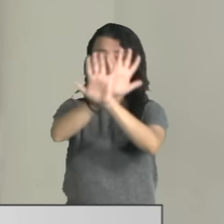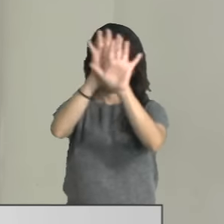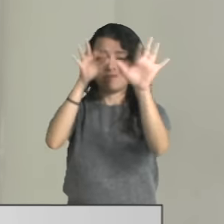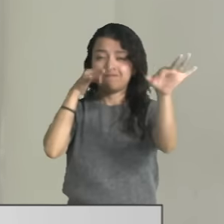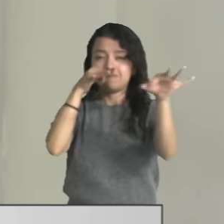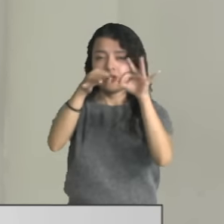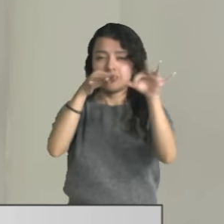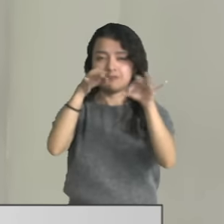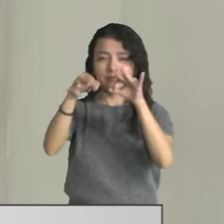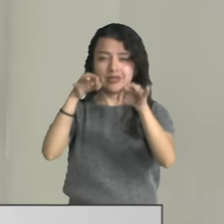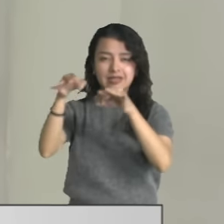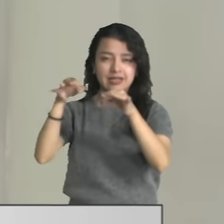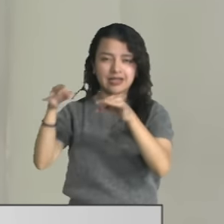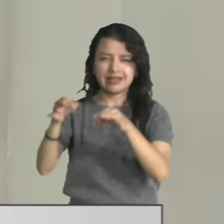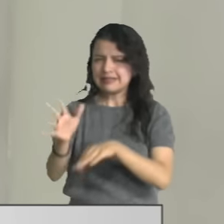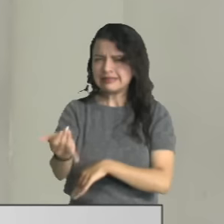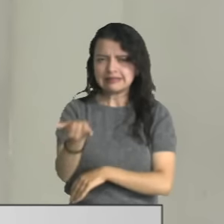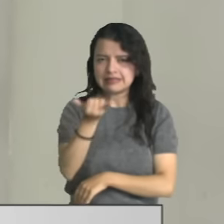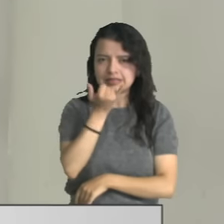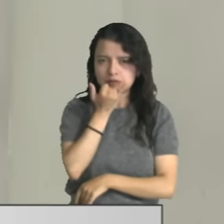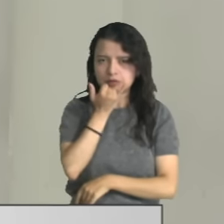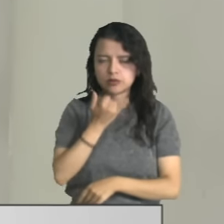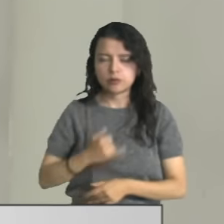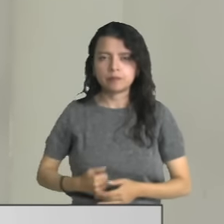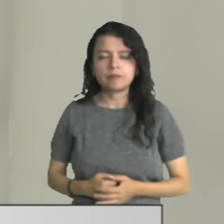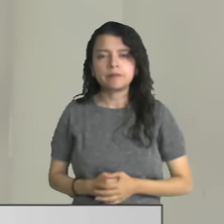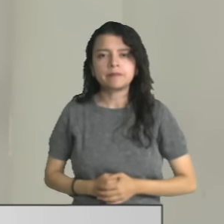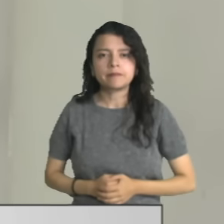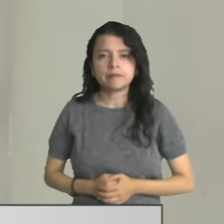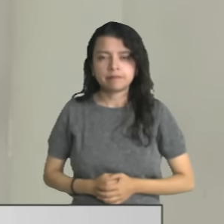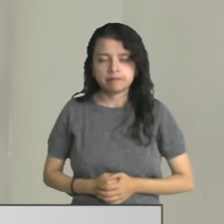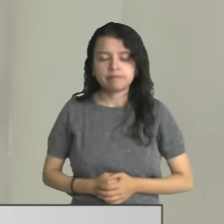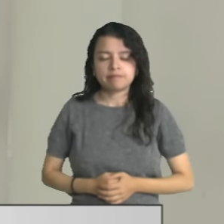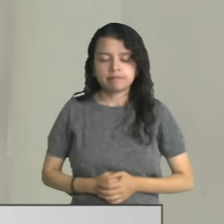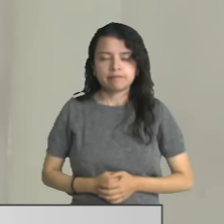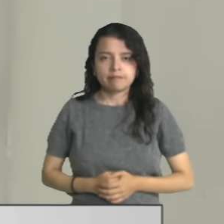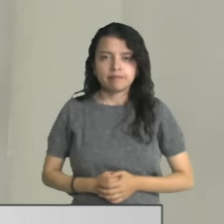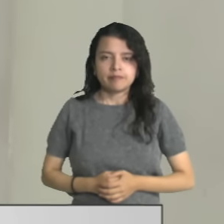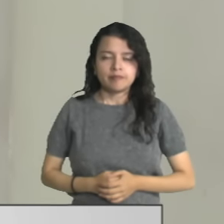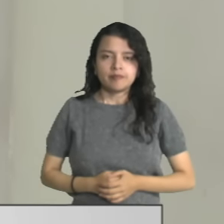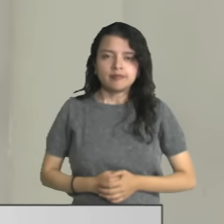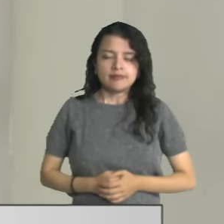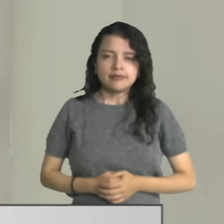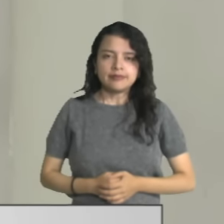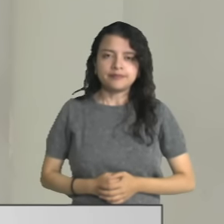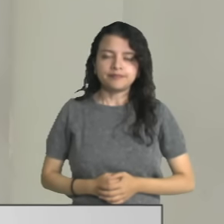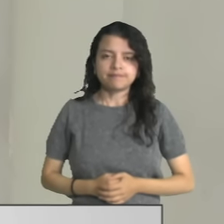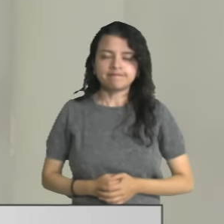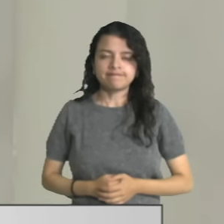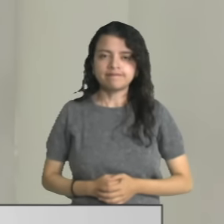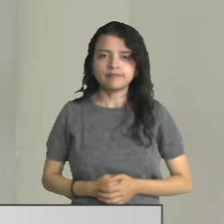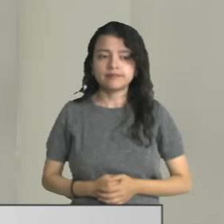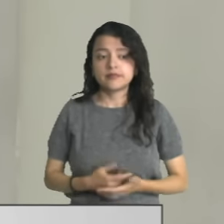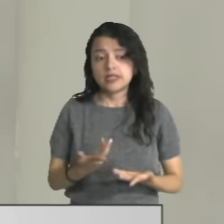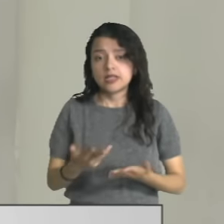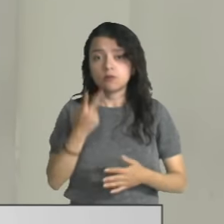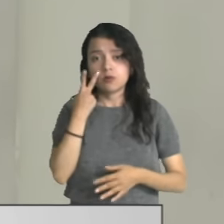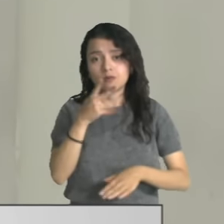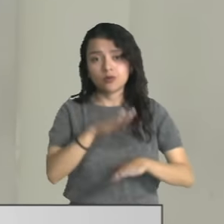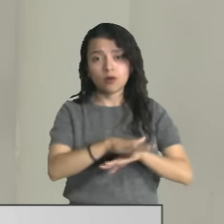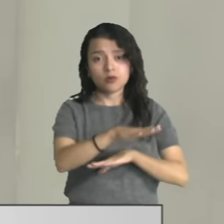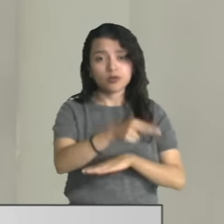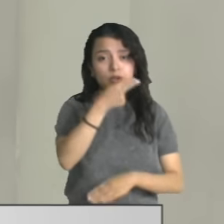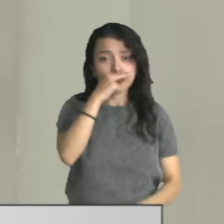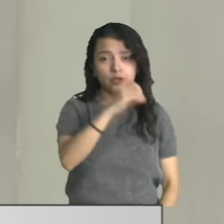decir a los argelianos y a estas familias, al Cauca y al país, qué fue lo que en realidad sucedió que derivó en la muerte de un